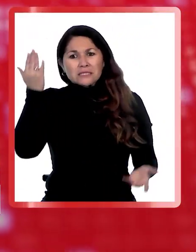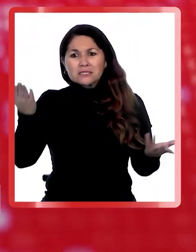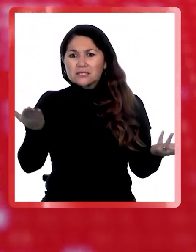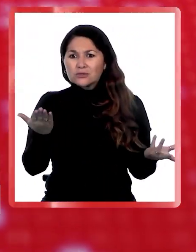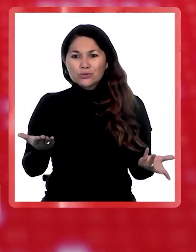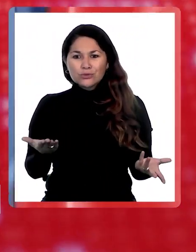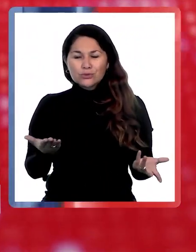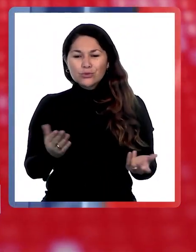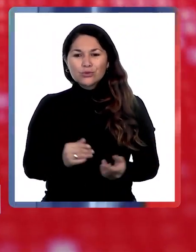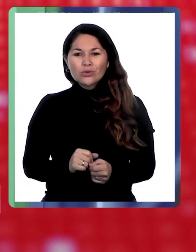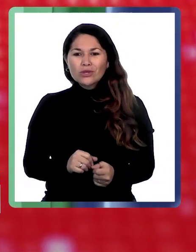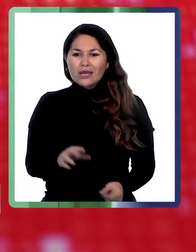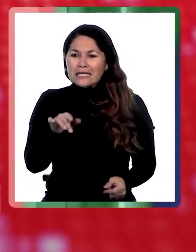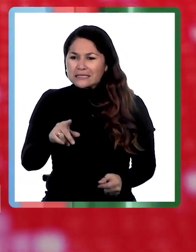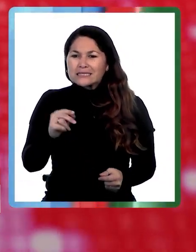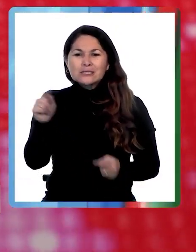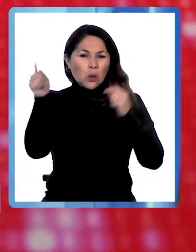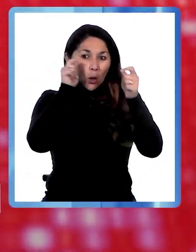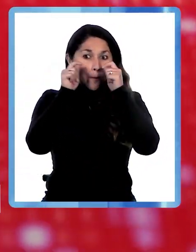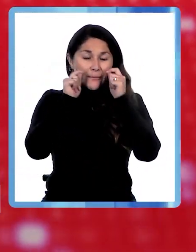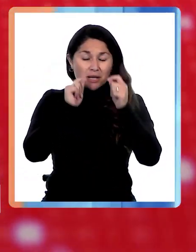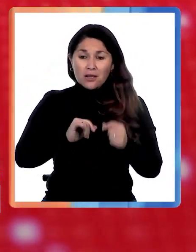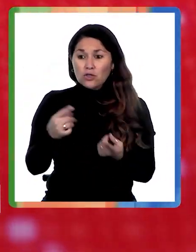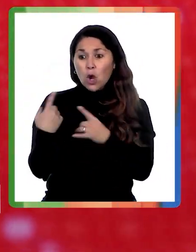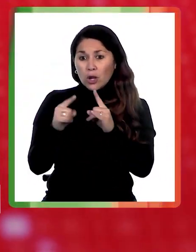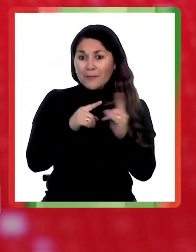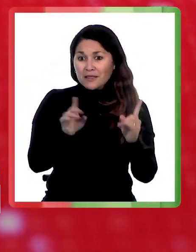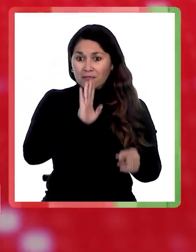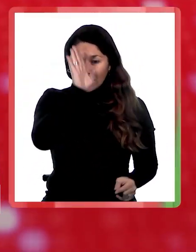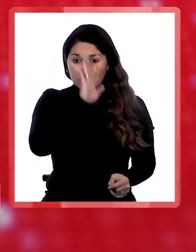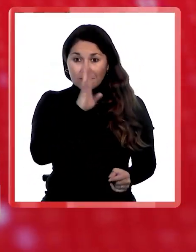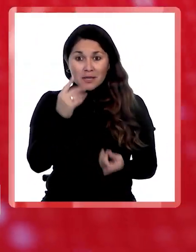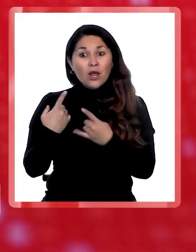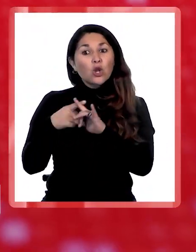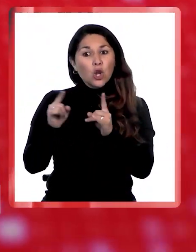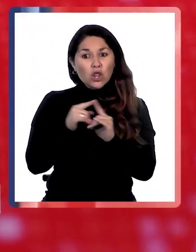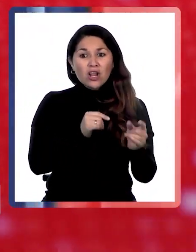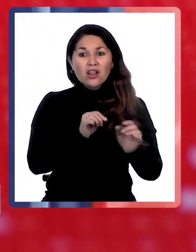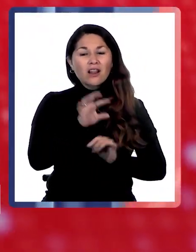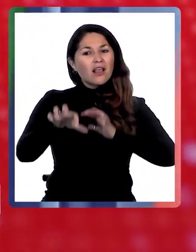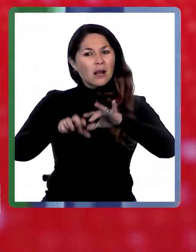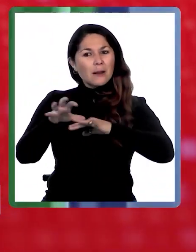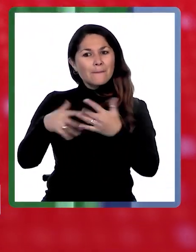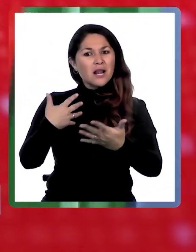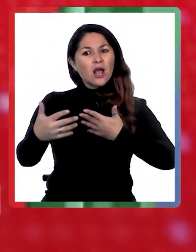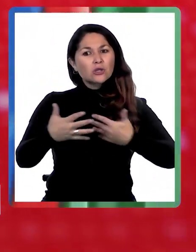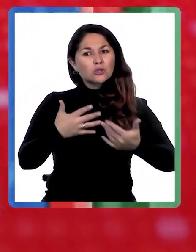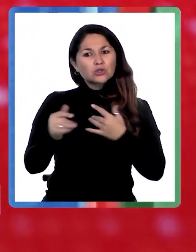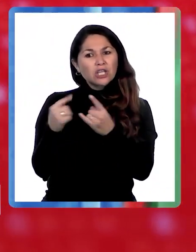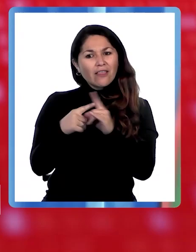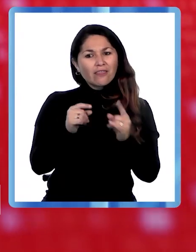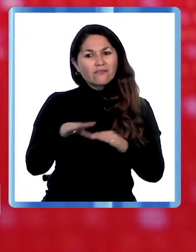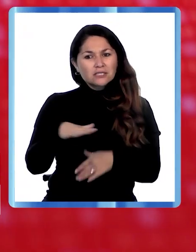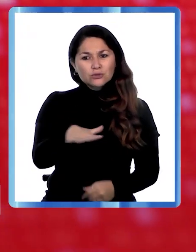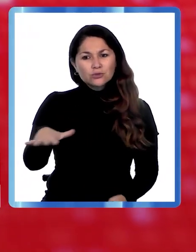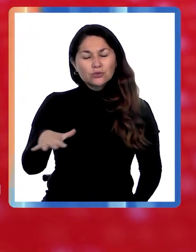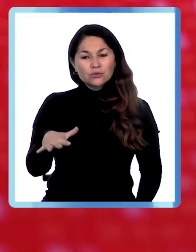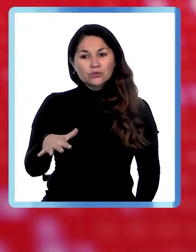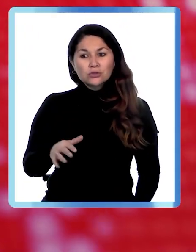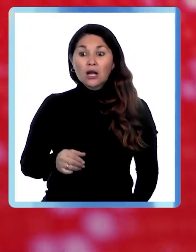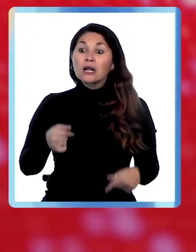realidad constituyen una amenaza y un peligro tanto para otros perros como para la fauna local entre otros